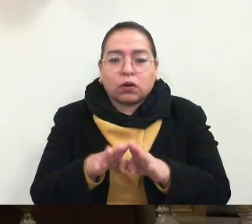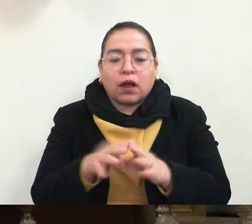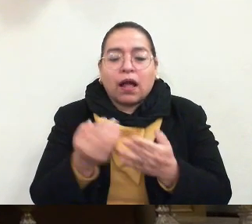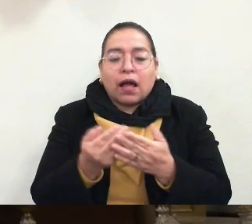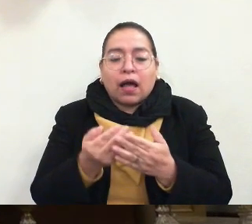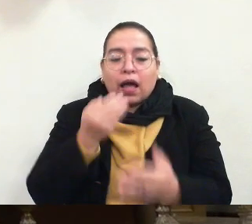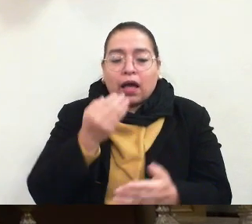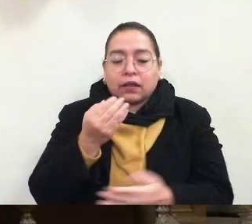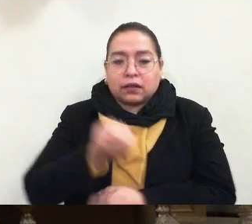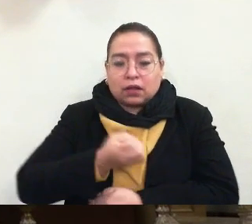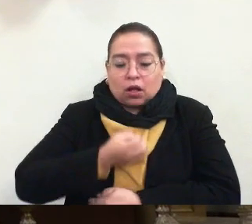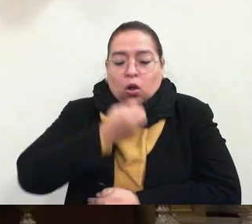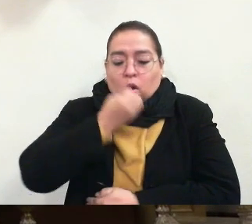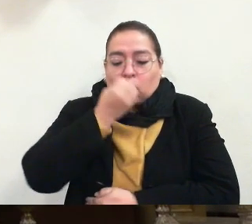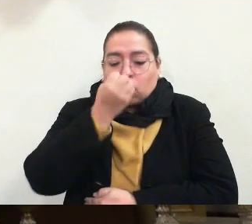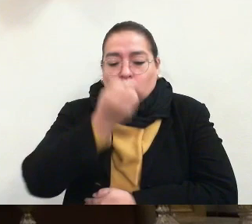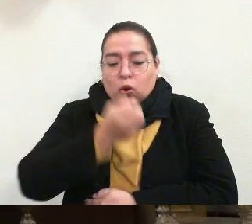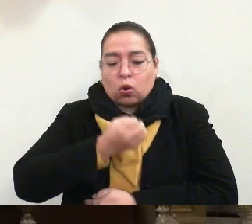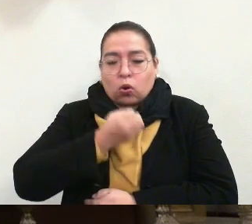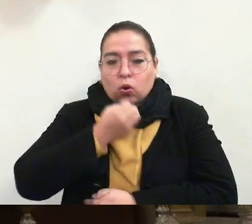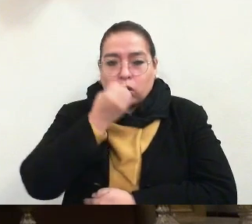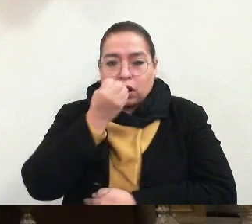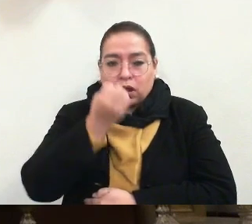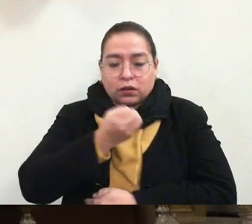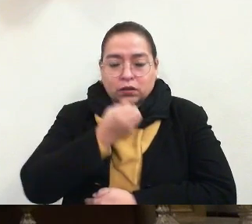Decimos lectura orante.